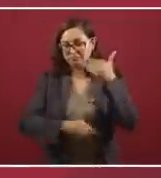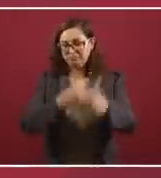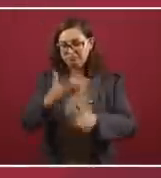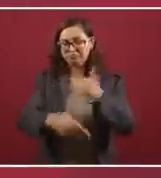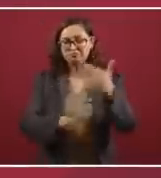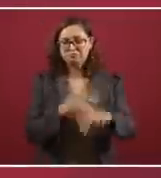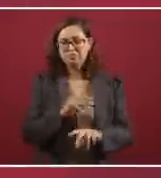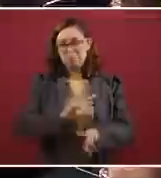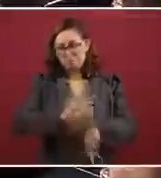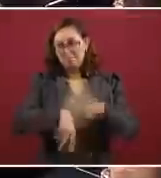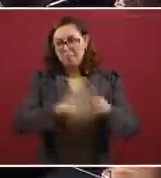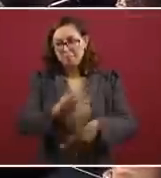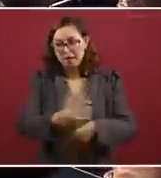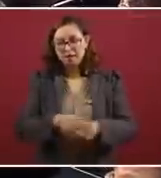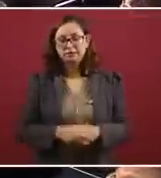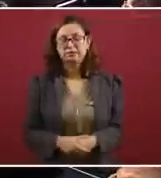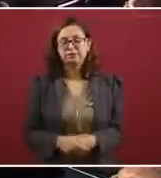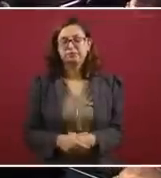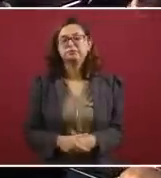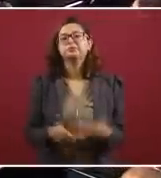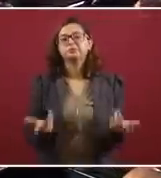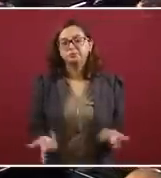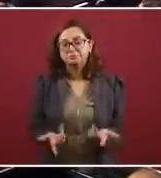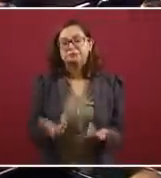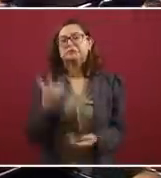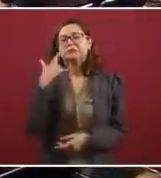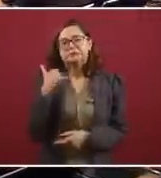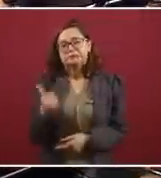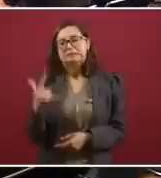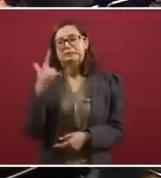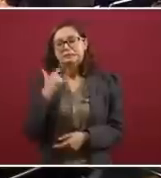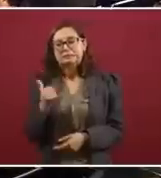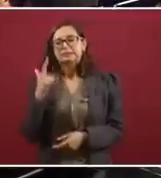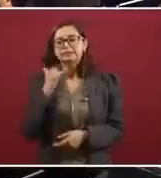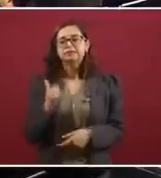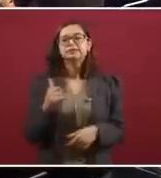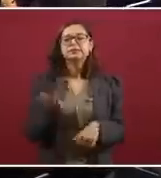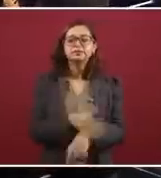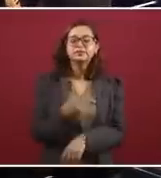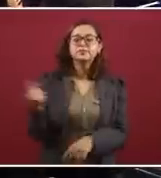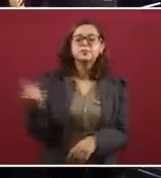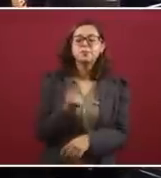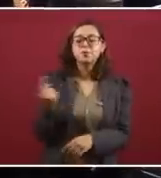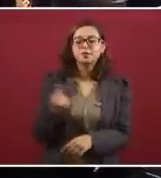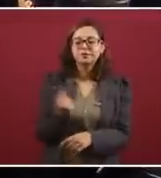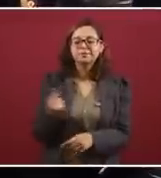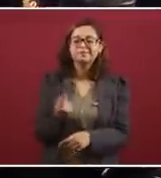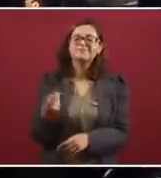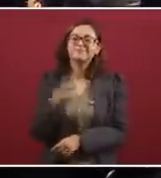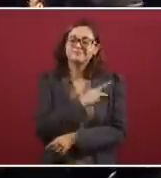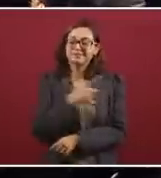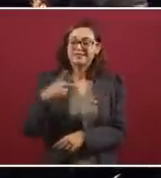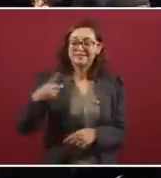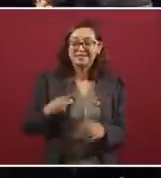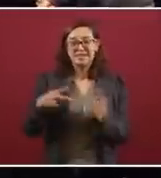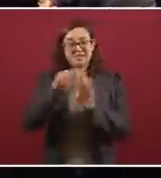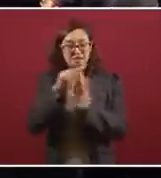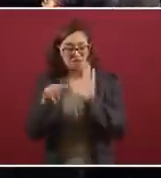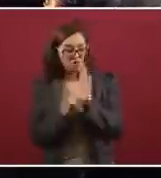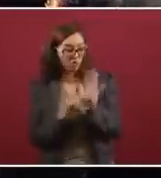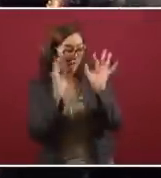caminando. Cuesta trabajo porque se tiene que cumplir toda la